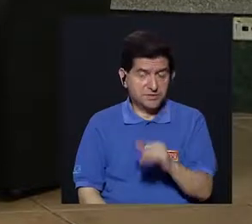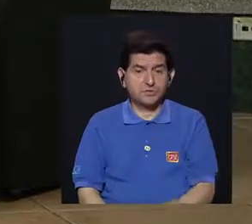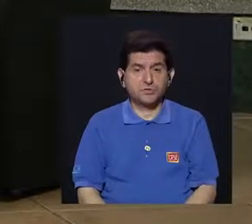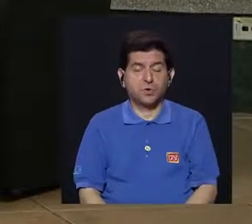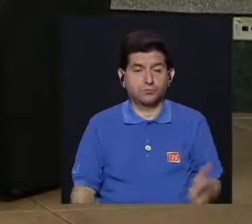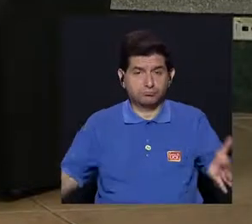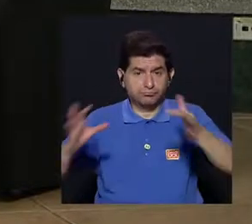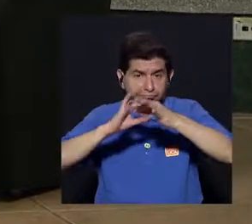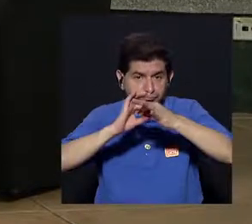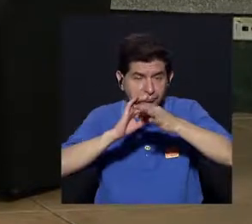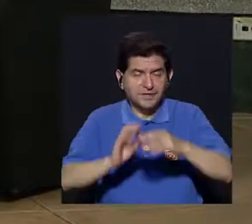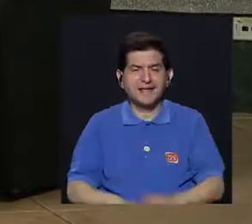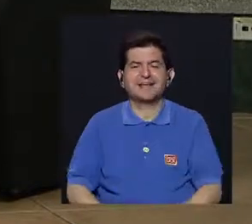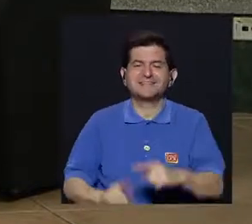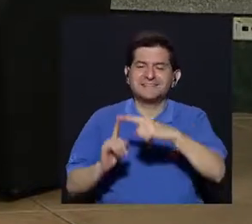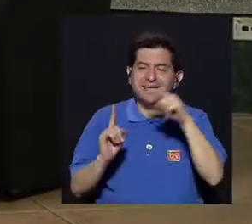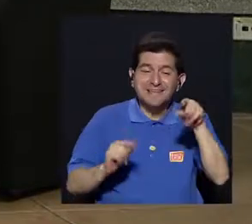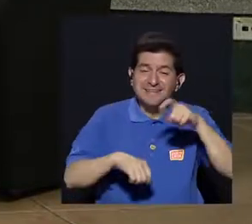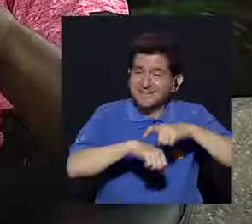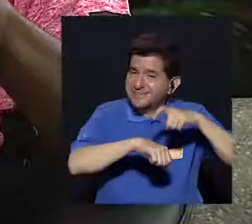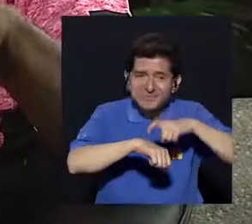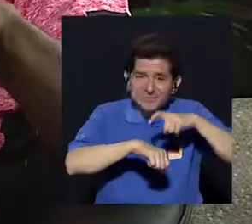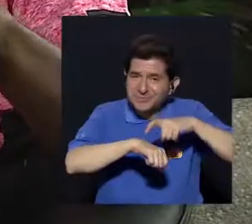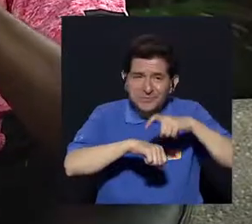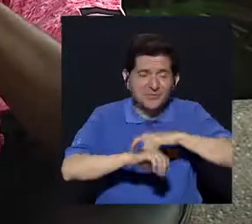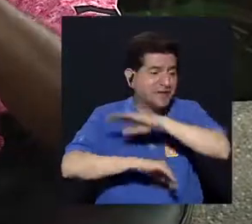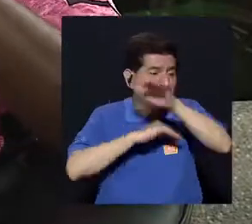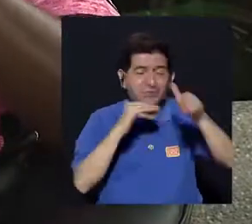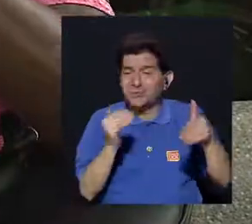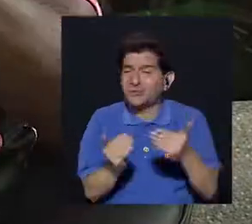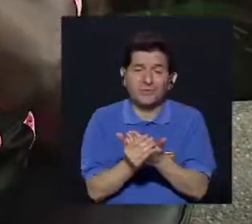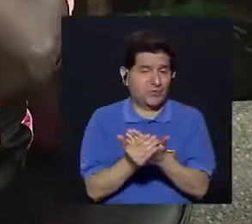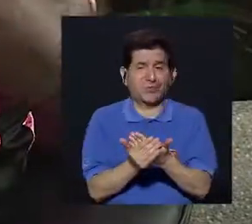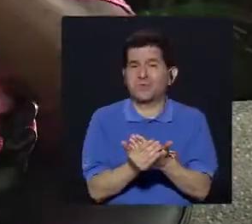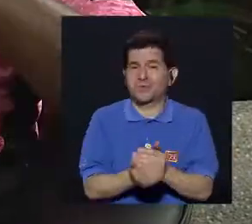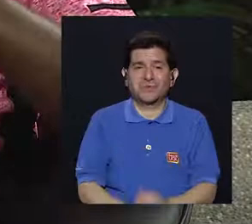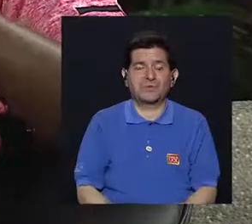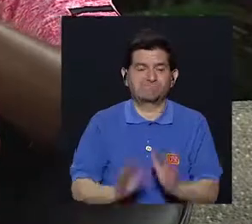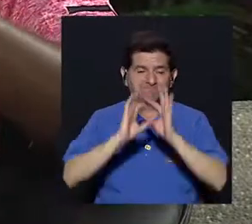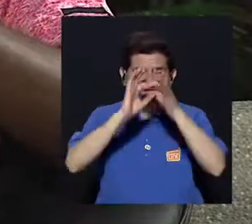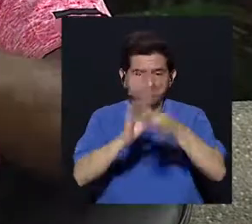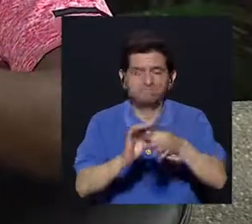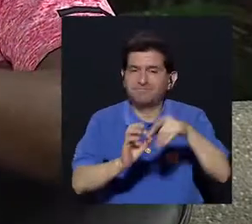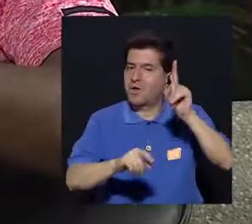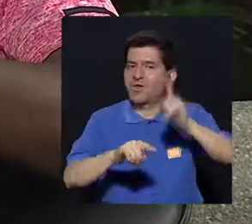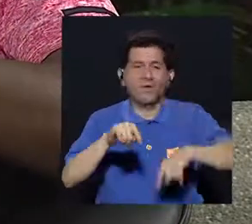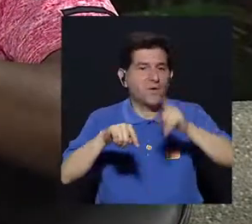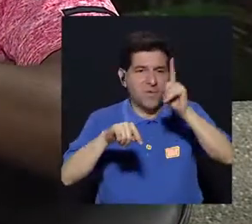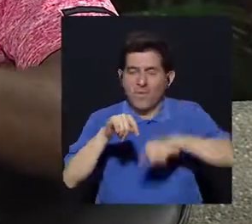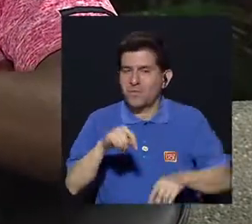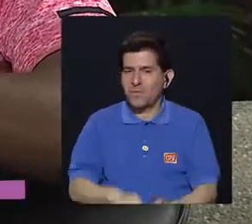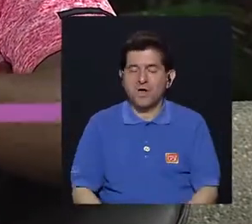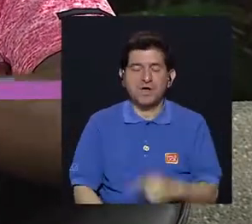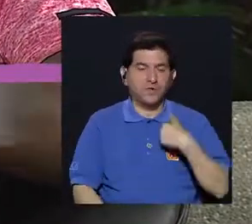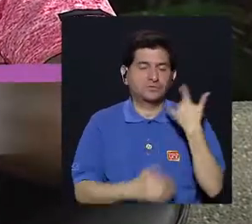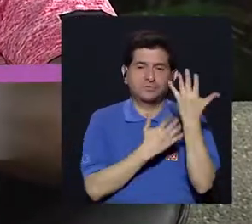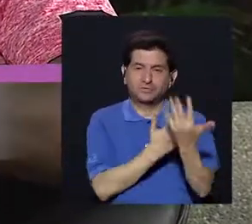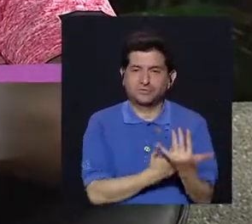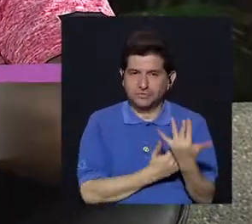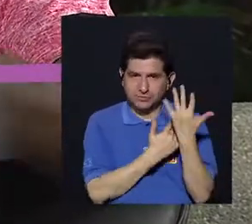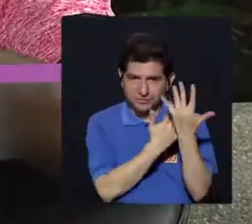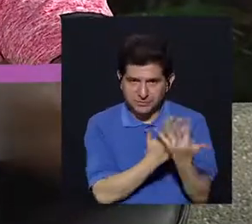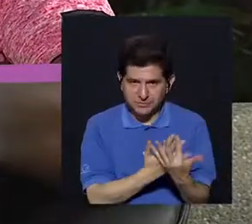tiene que ir de la mano. Es que a partir de ahí, desde ahí todo va de la mano. No puedo esperar